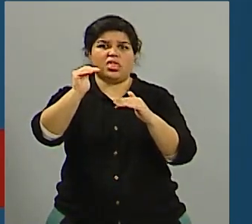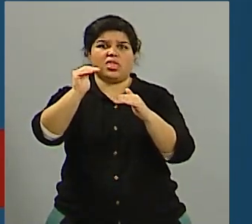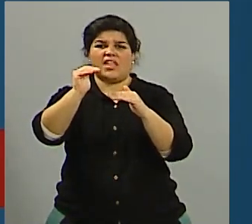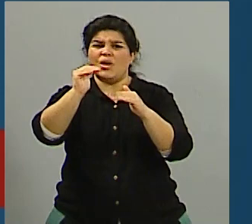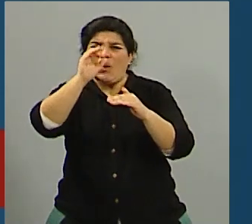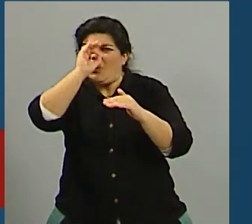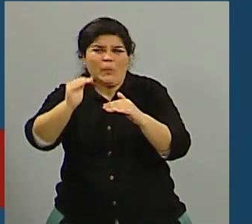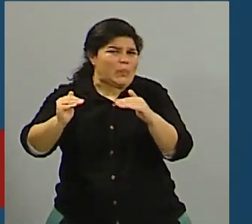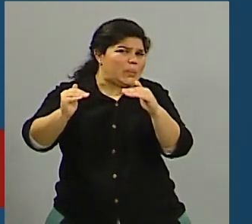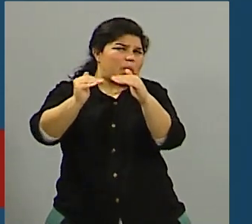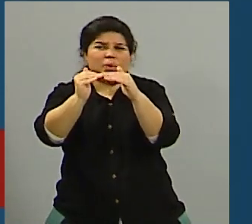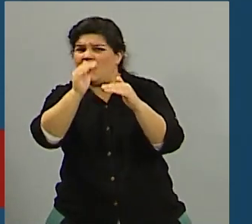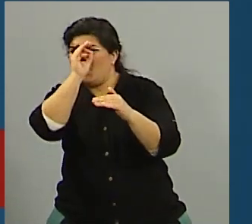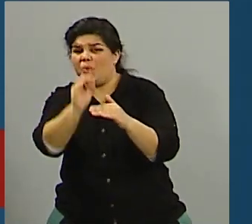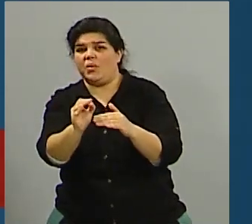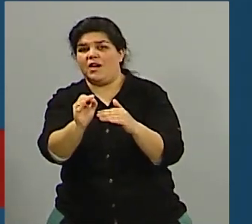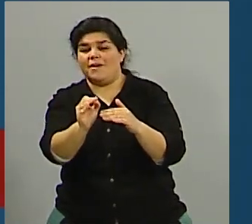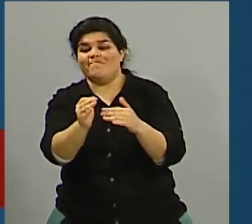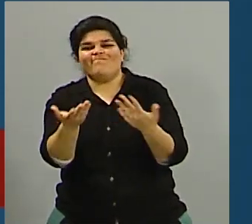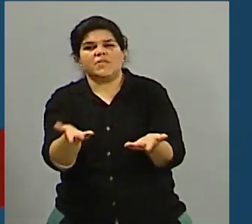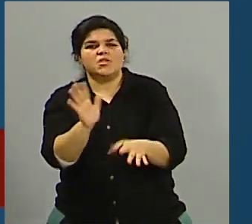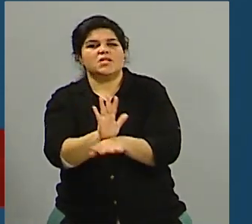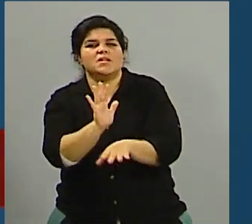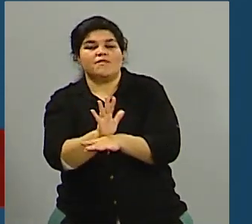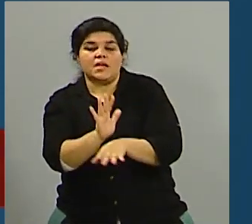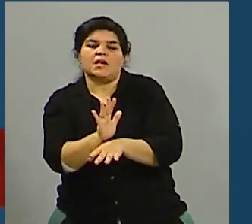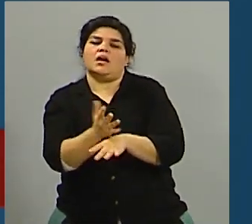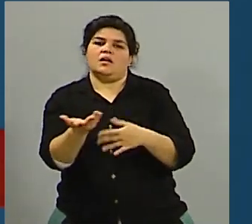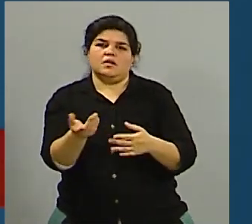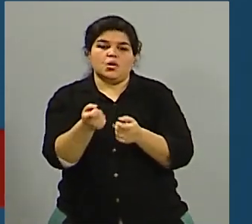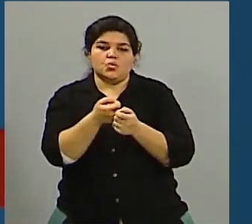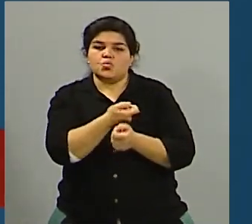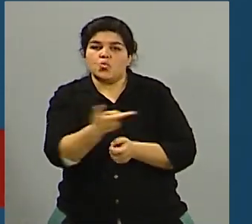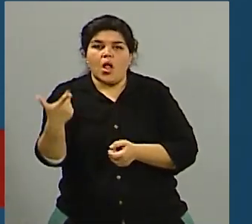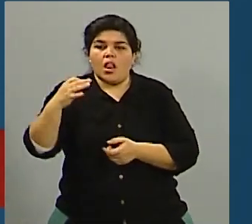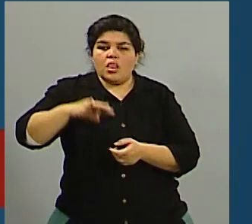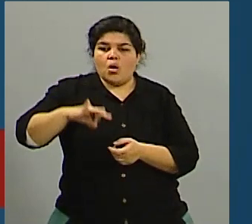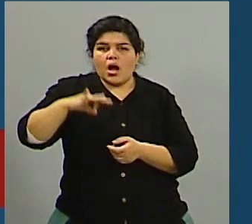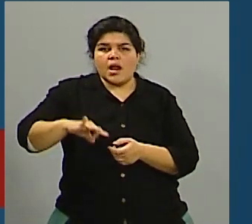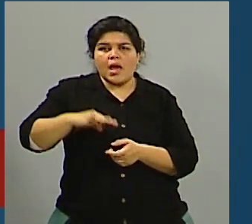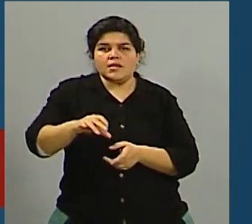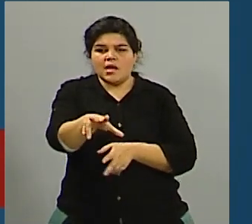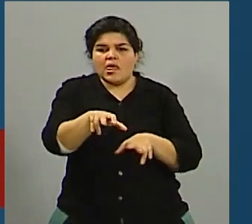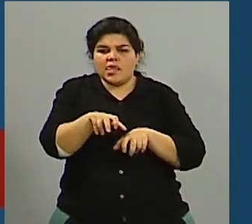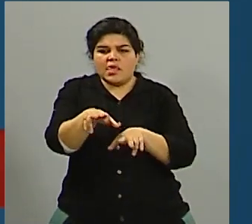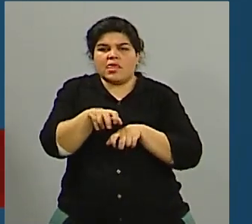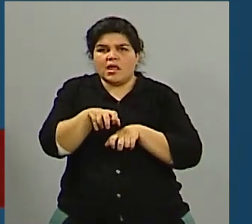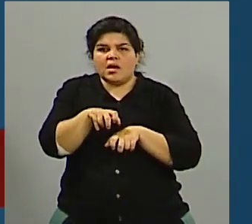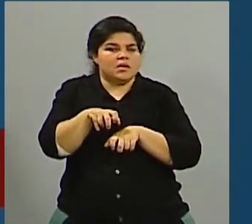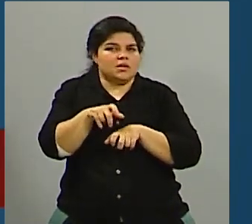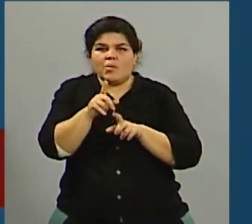una especie de paraguas que te sirve para aguantar unos meses siguientes, pero vos ya bajaste el nivel de